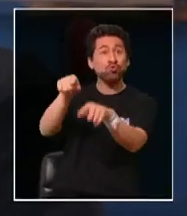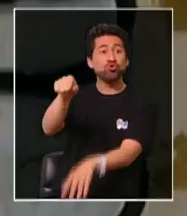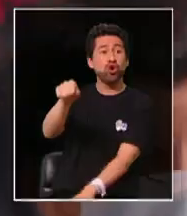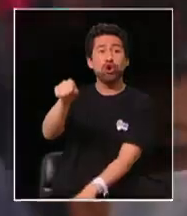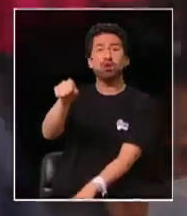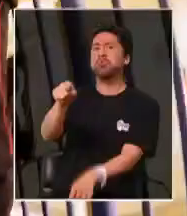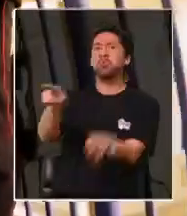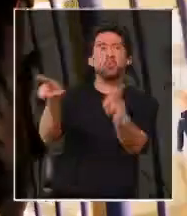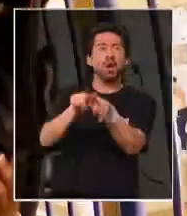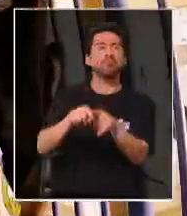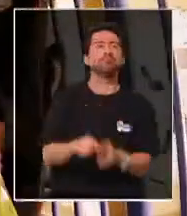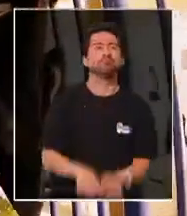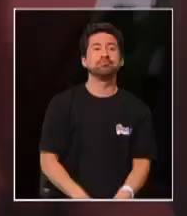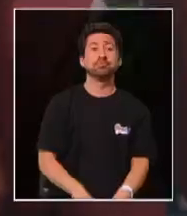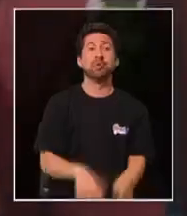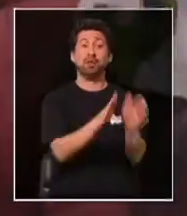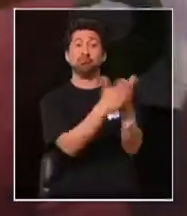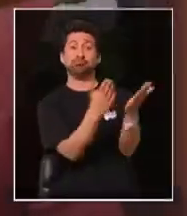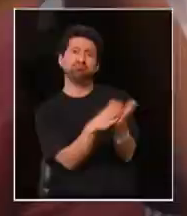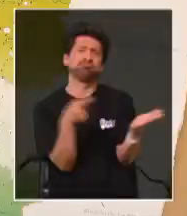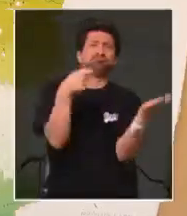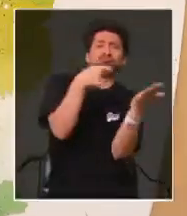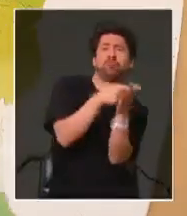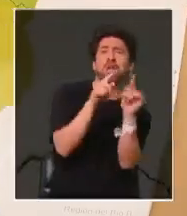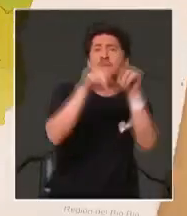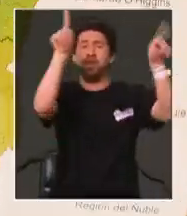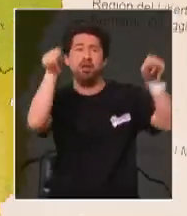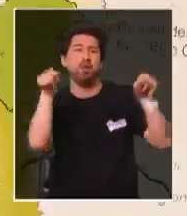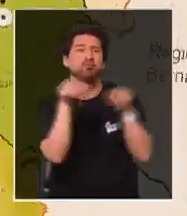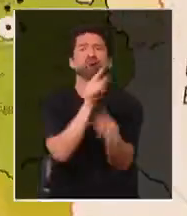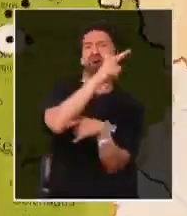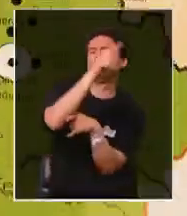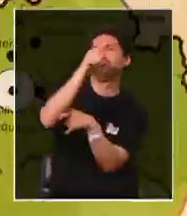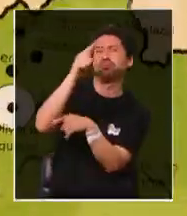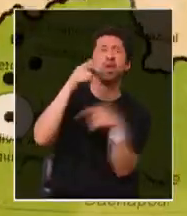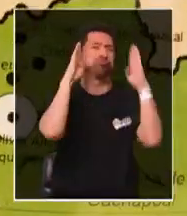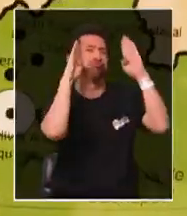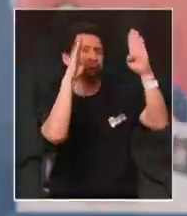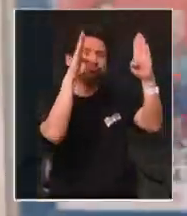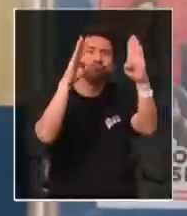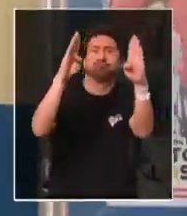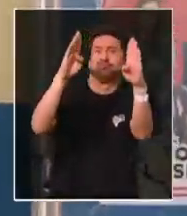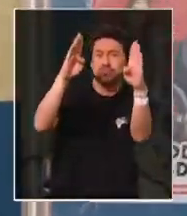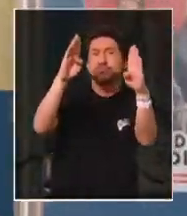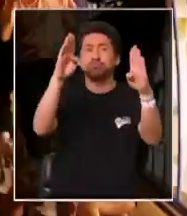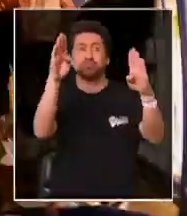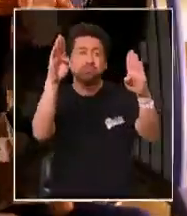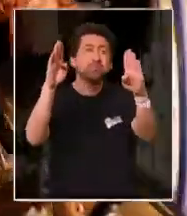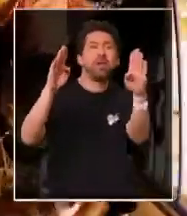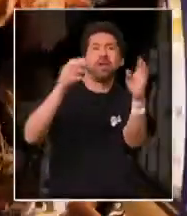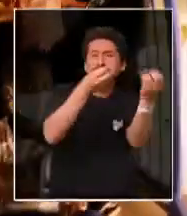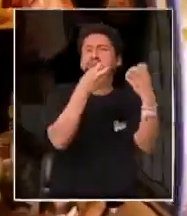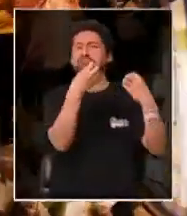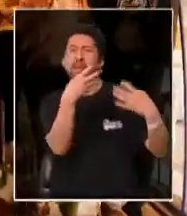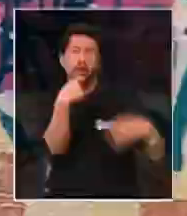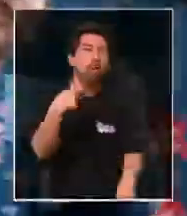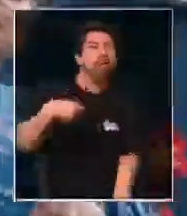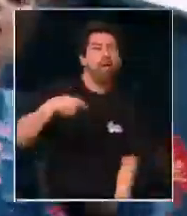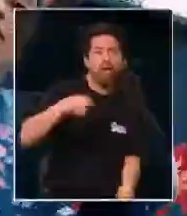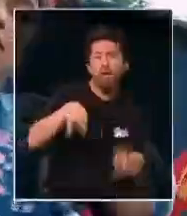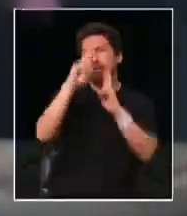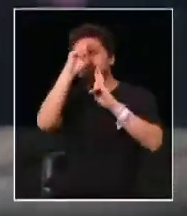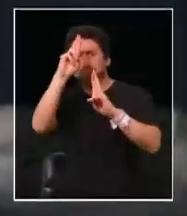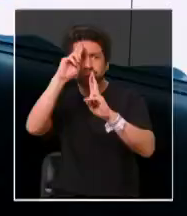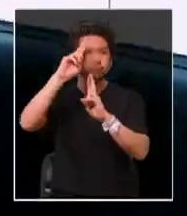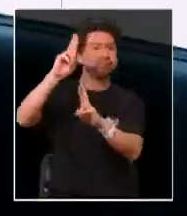para mí también. Sacamos los cuadernos, vi al frente al pizarrón. Pongo atención a las clases al respecto, porque aquí me enseñaron los valores y respeto. Y